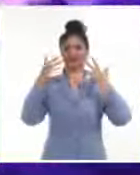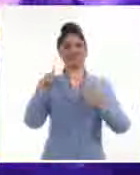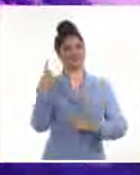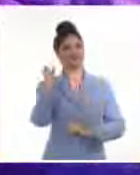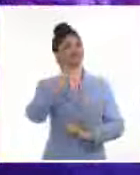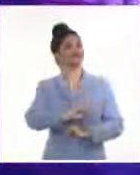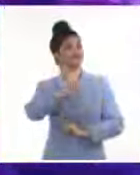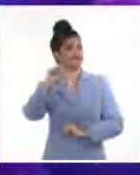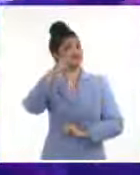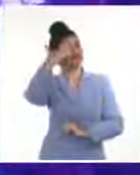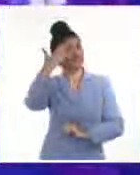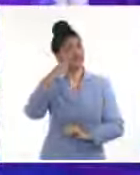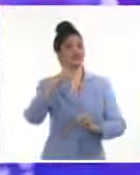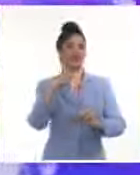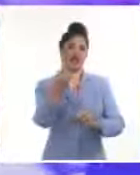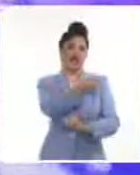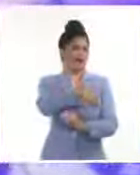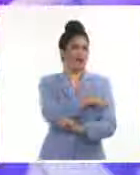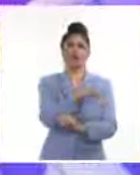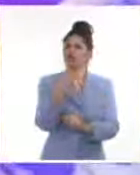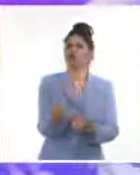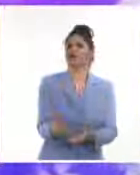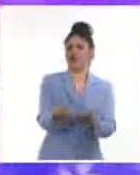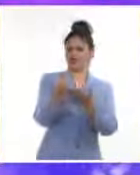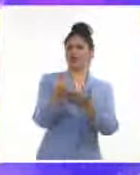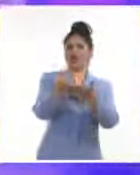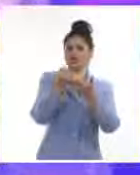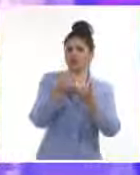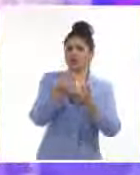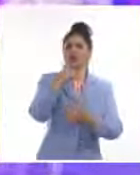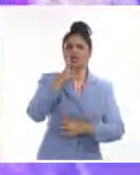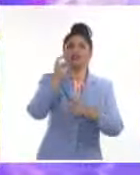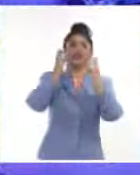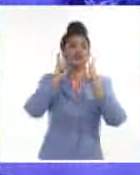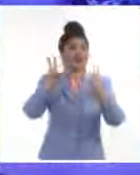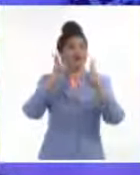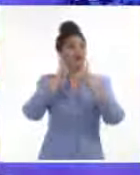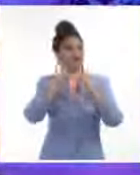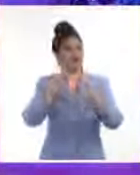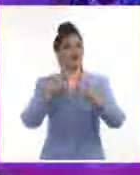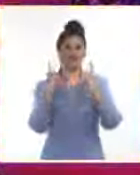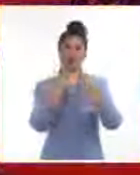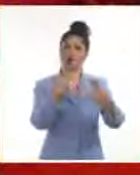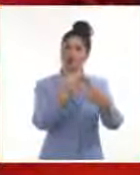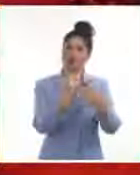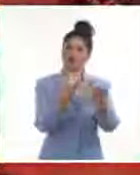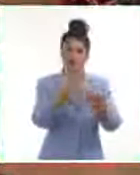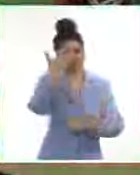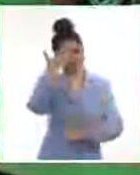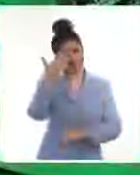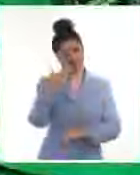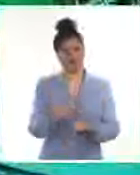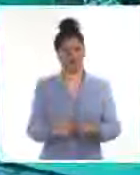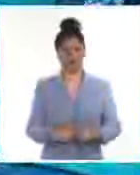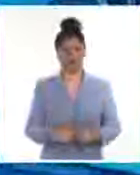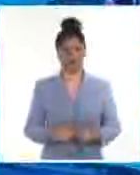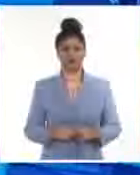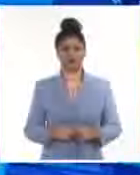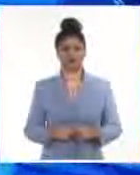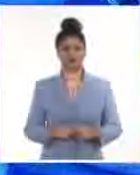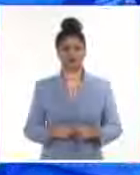le agradecieron por el apoyo incondicional que siempre le dieron desde las gradas del Estadio Victoria de Girón. El